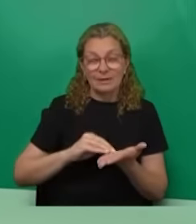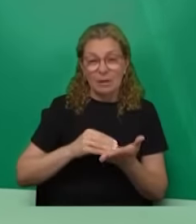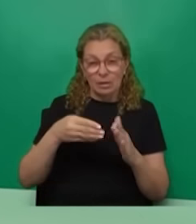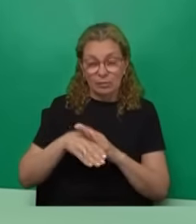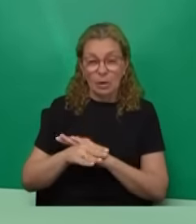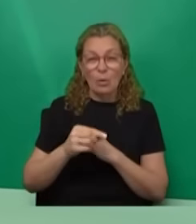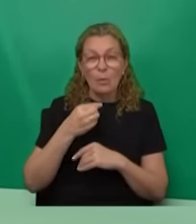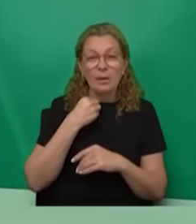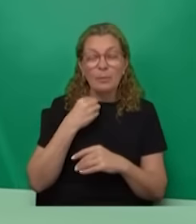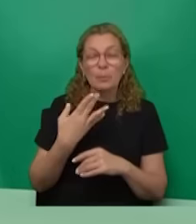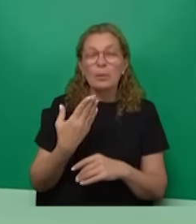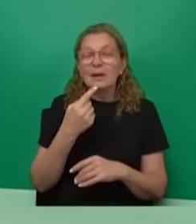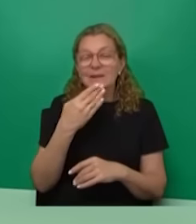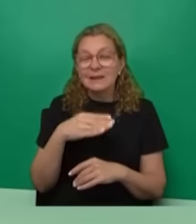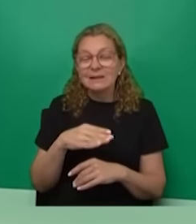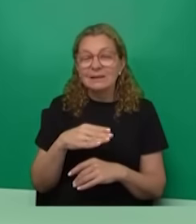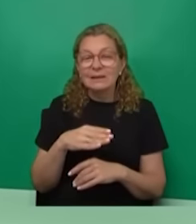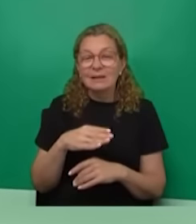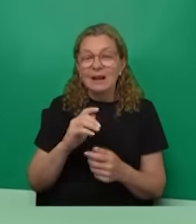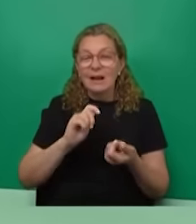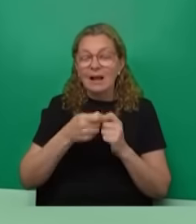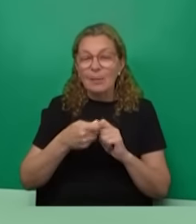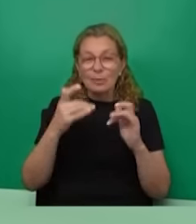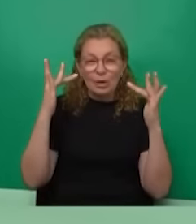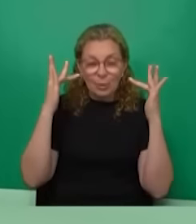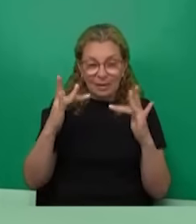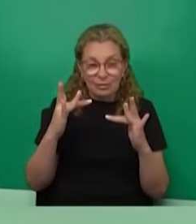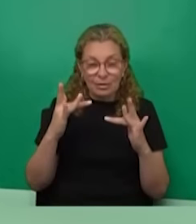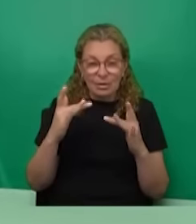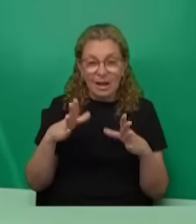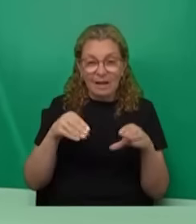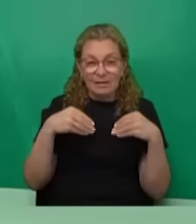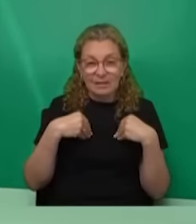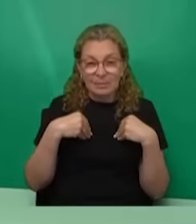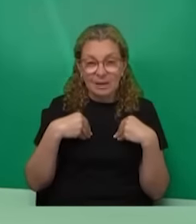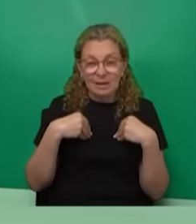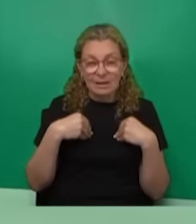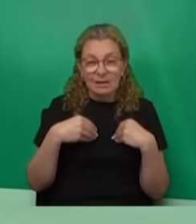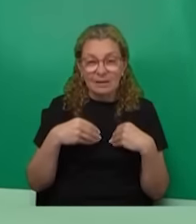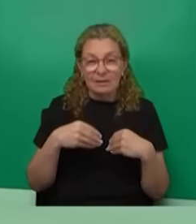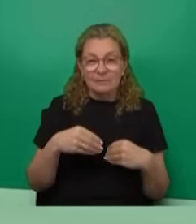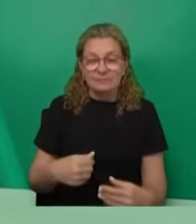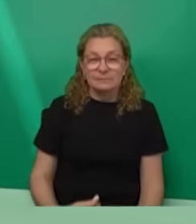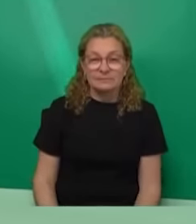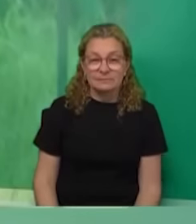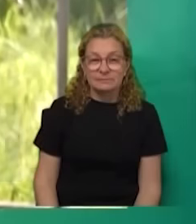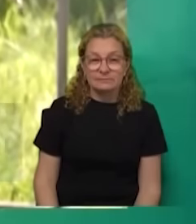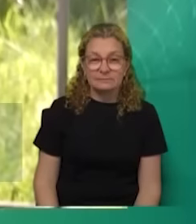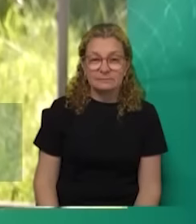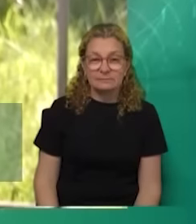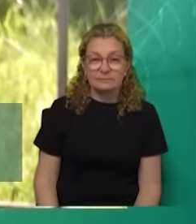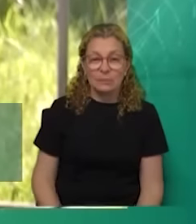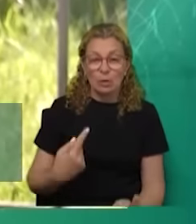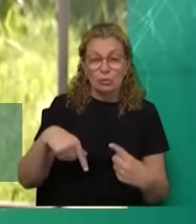centro porque entienden que la aplicación de la reforma educativa afecta sus condiciones de egreso